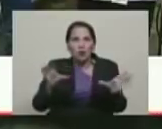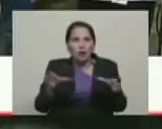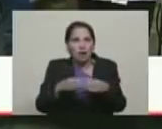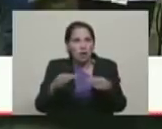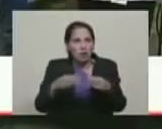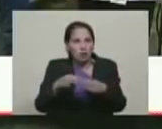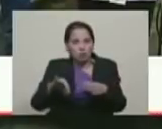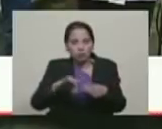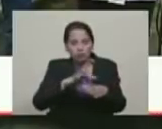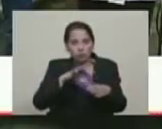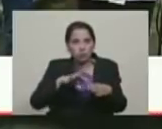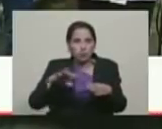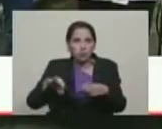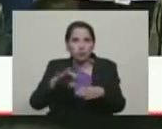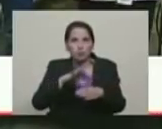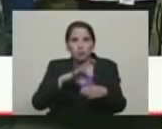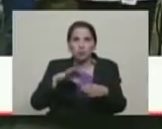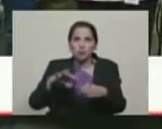semilleristas, le llama él.